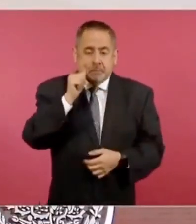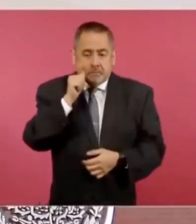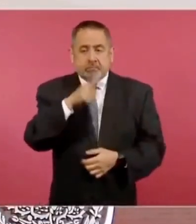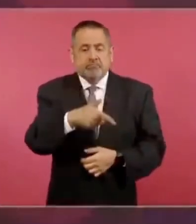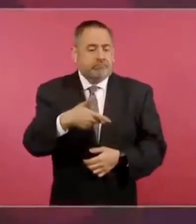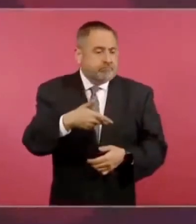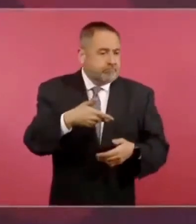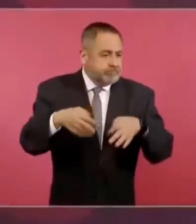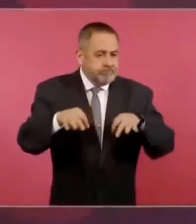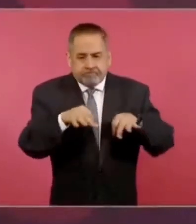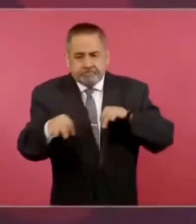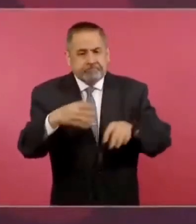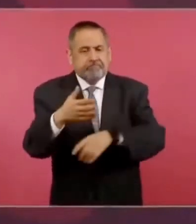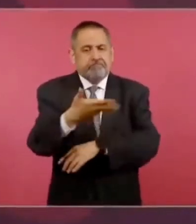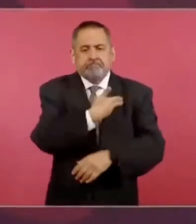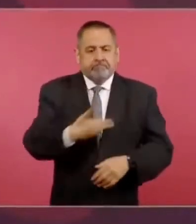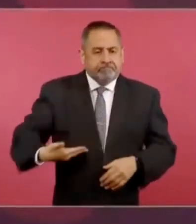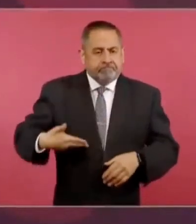Eso es